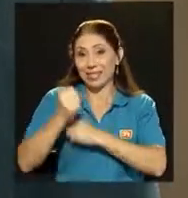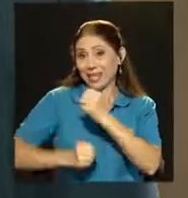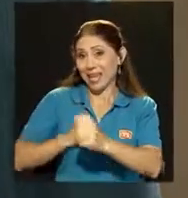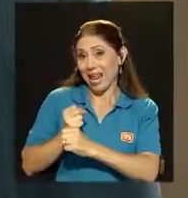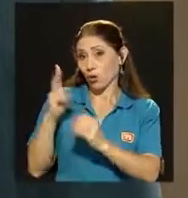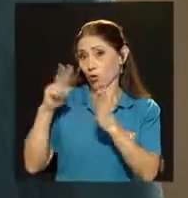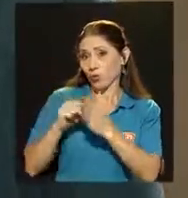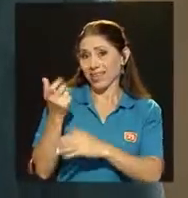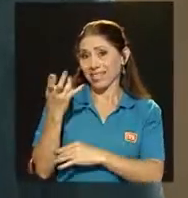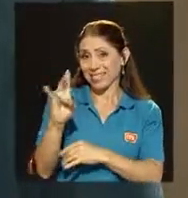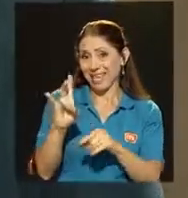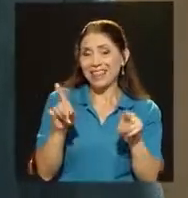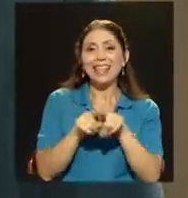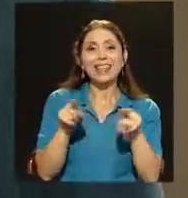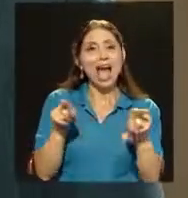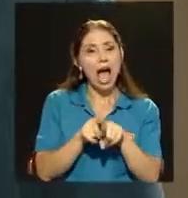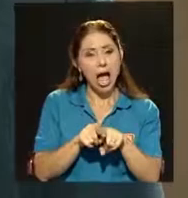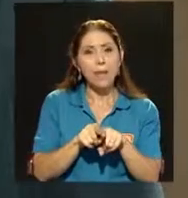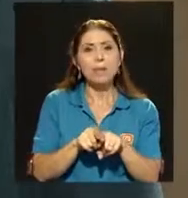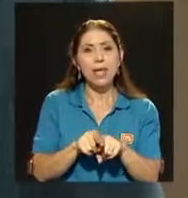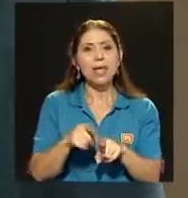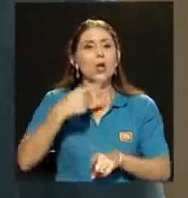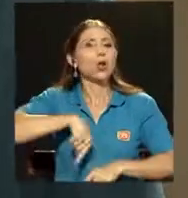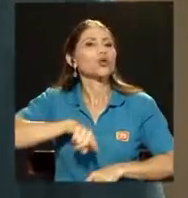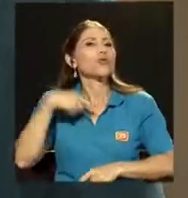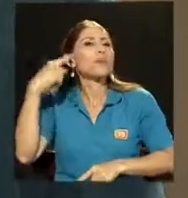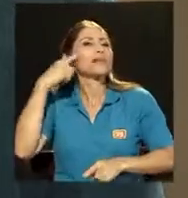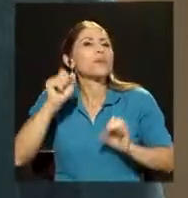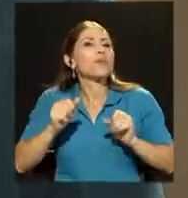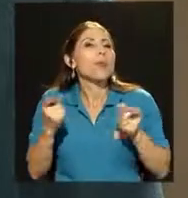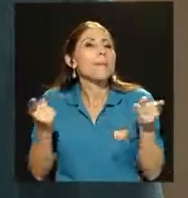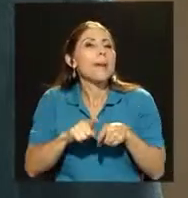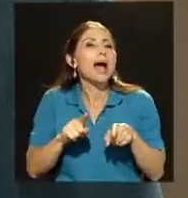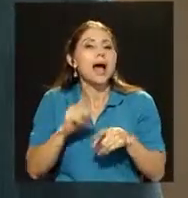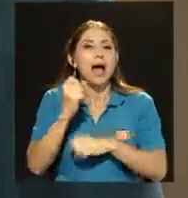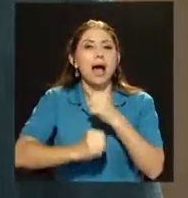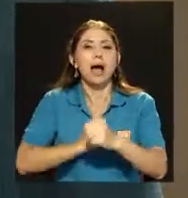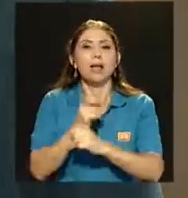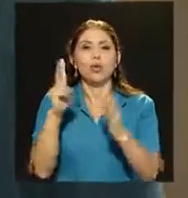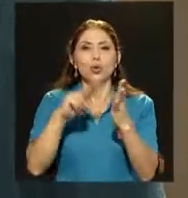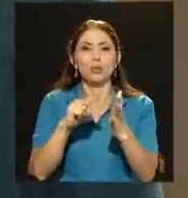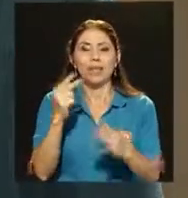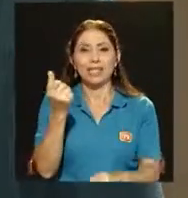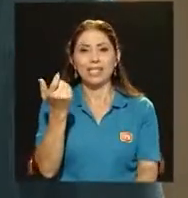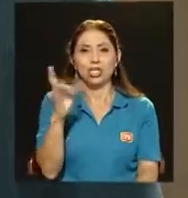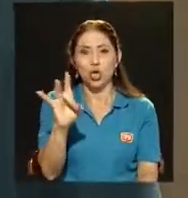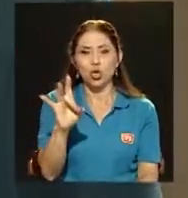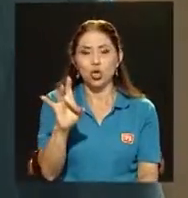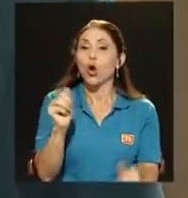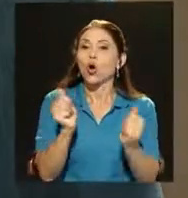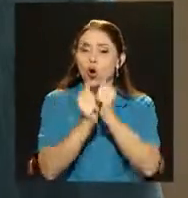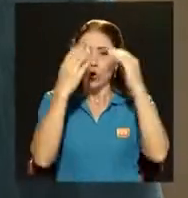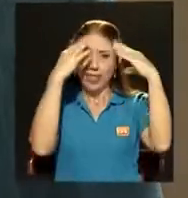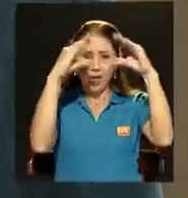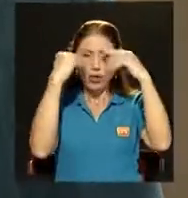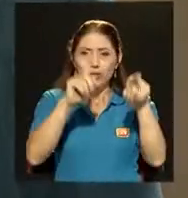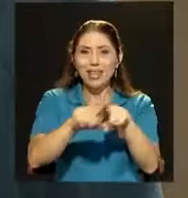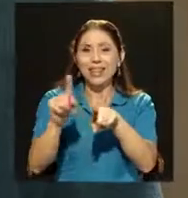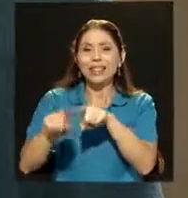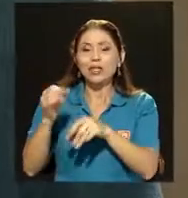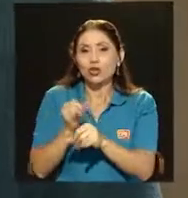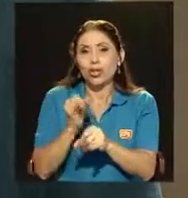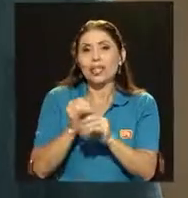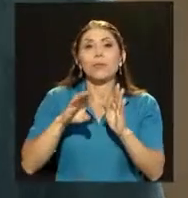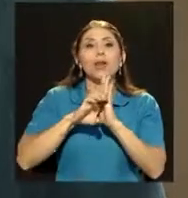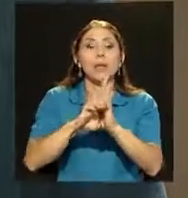2017 como lo que estamos previendo para el 2018, según datos de distintos entes como el Banco Central de